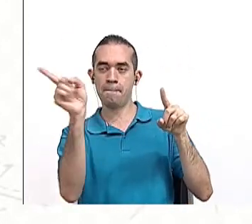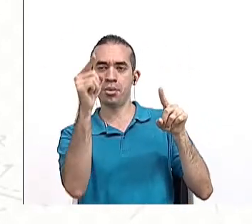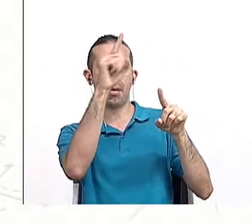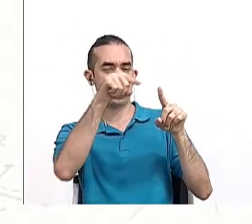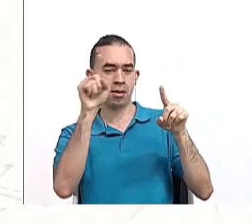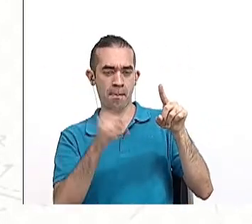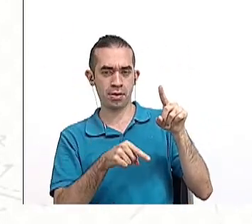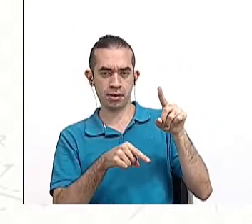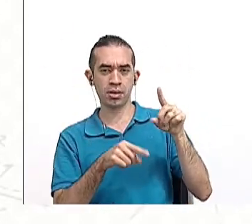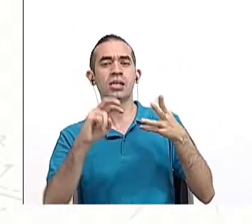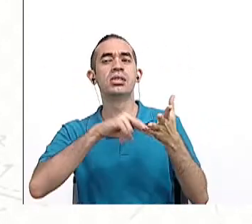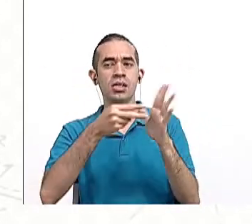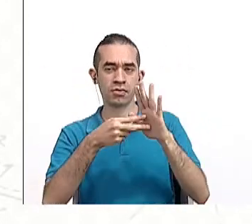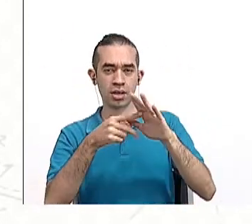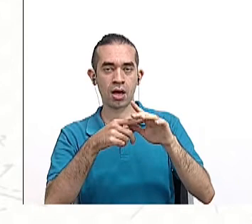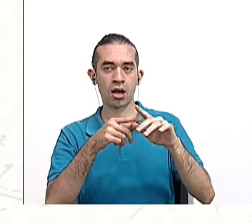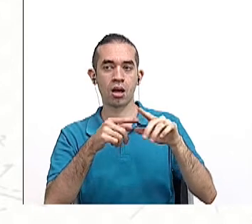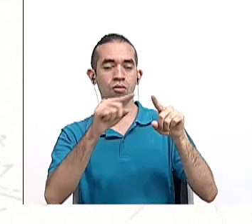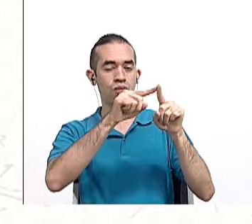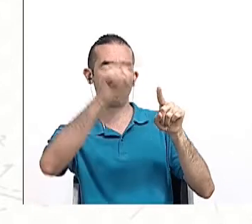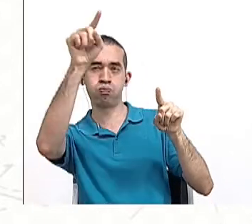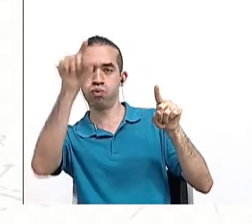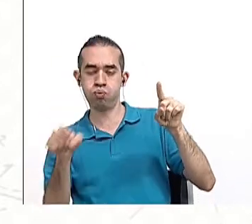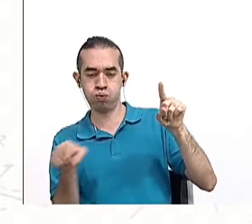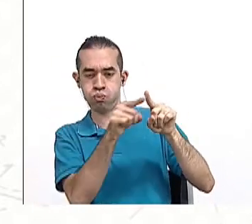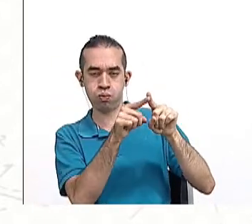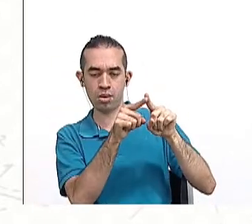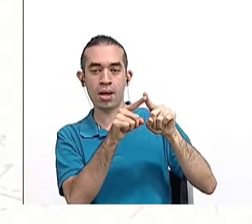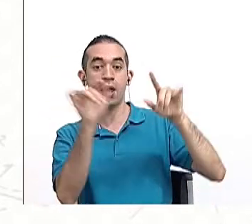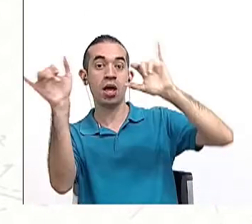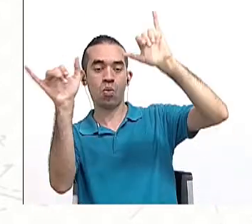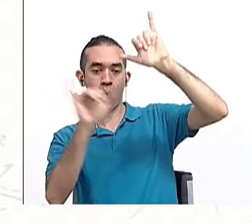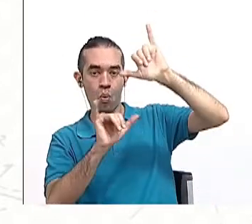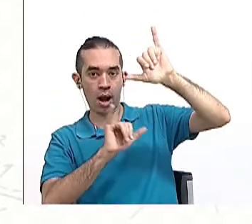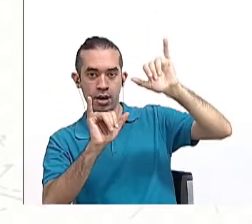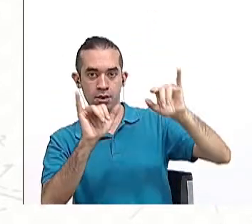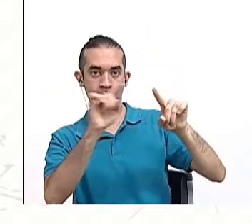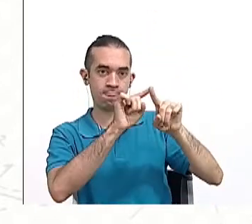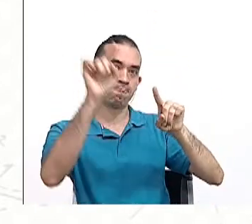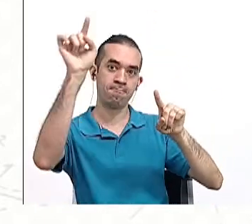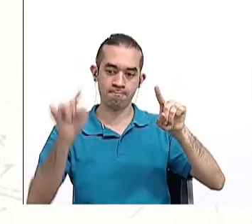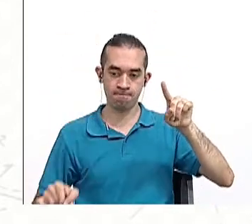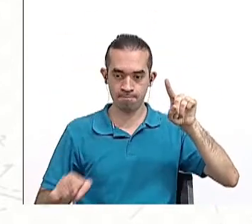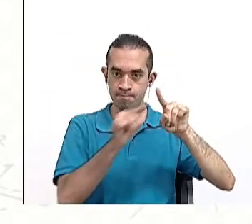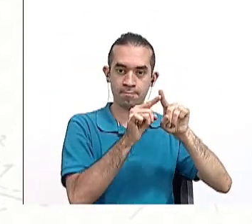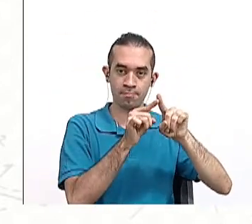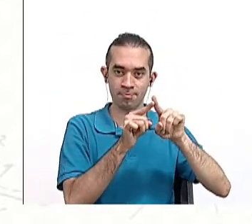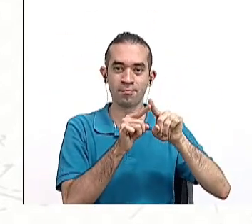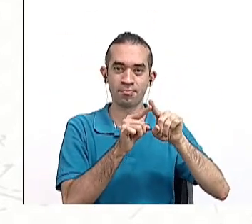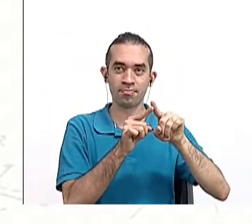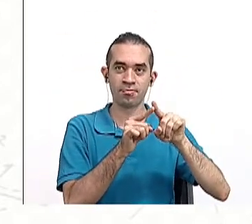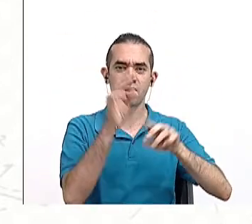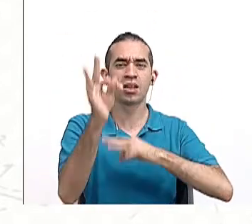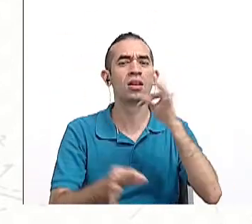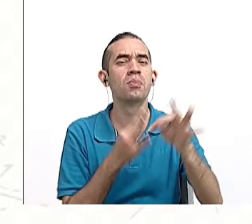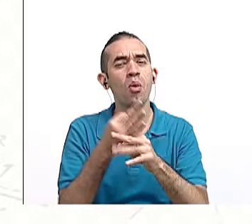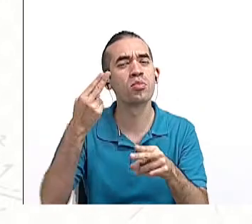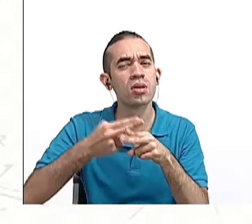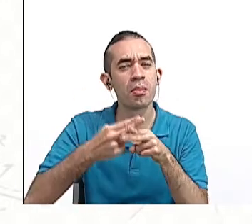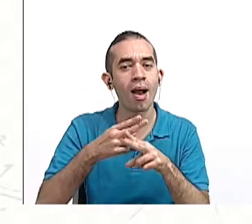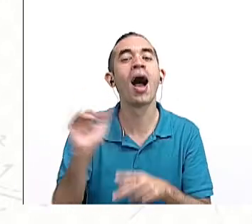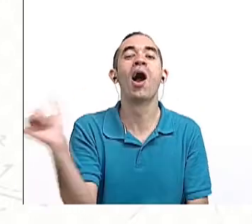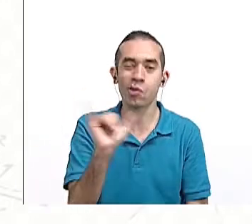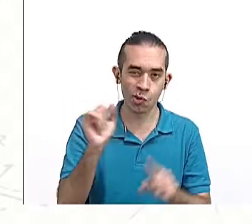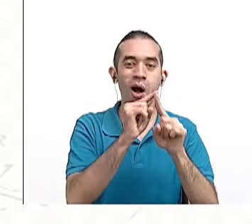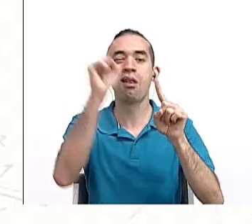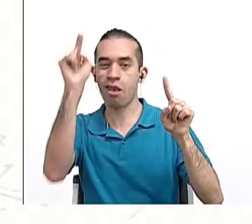que los lados son congruentes que tienen la misma medida o sea es un triángulo que toma triángulo equilátero